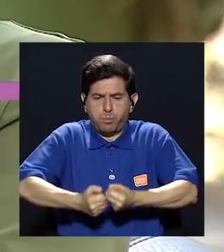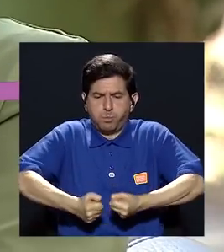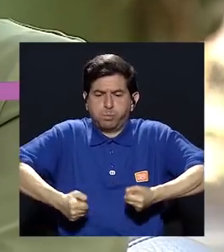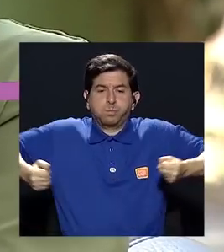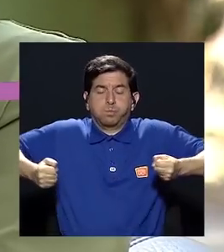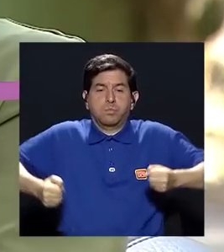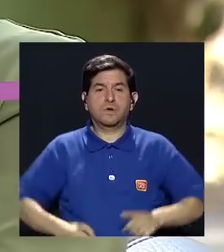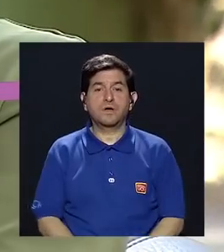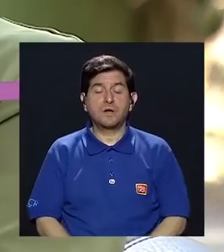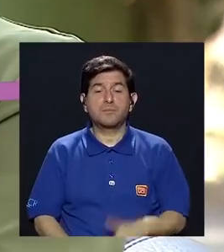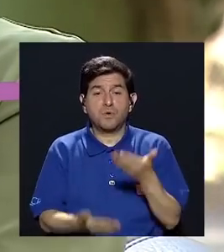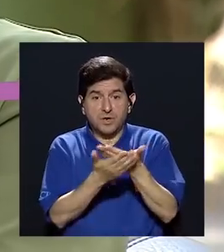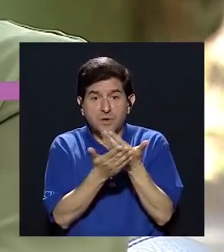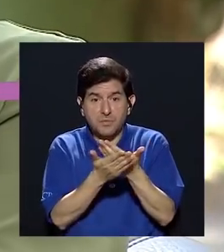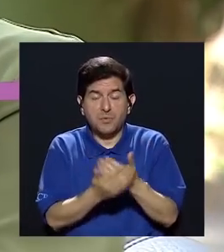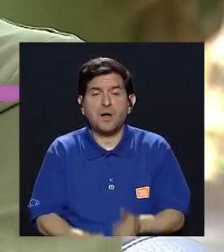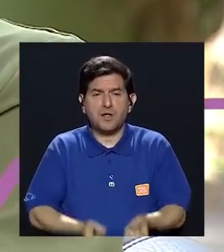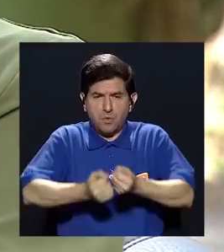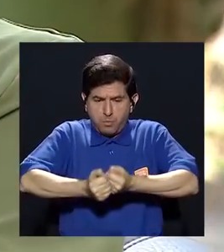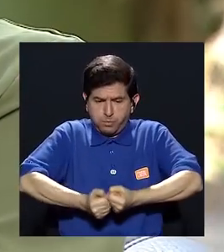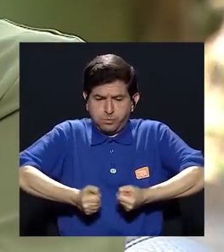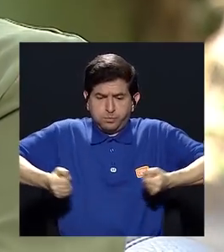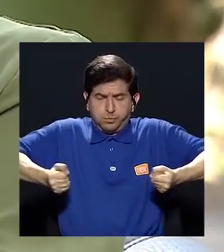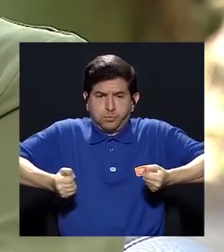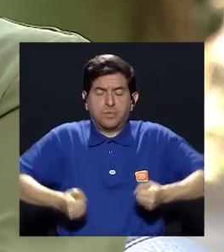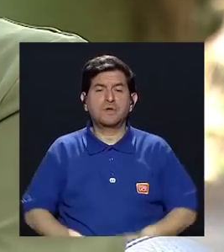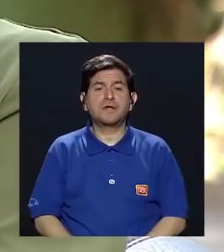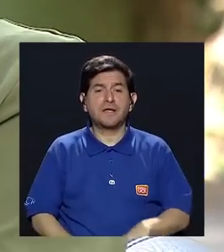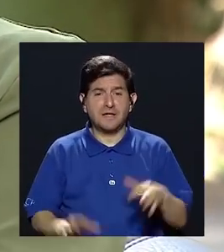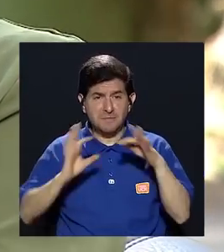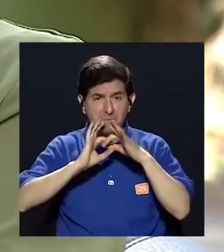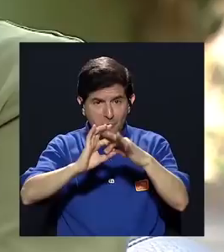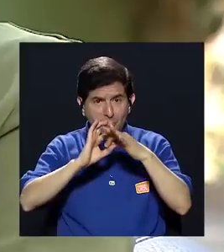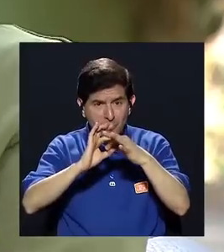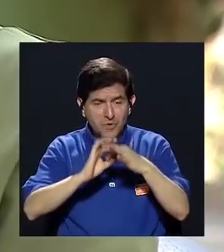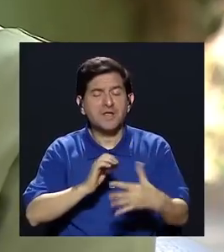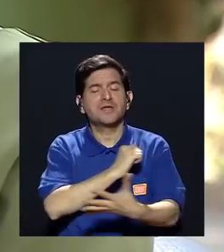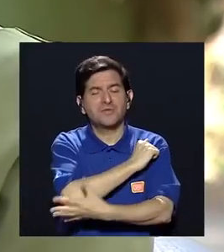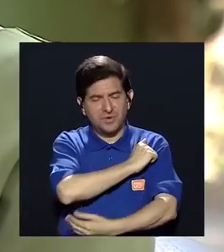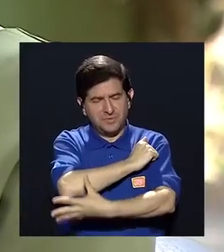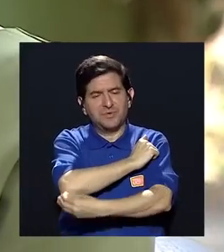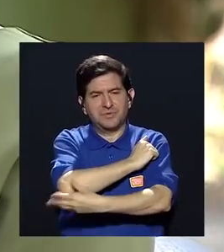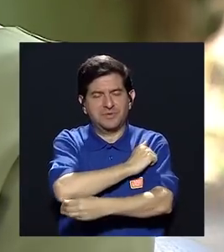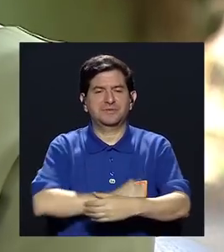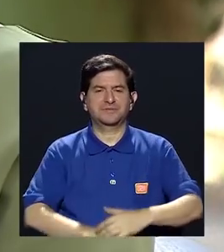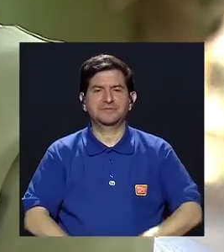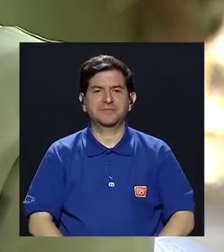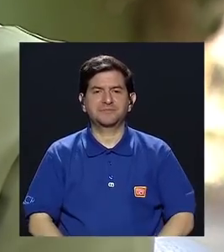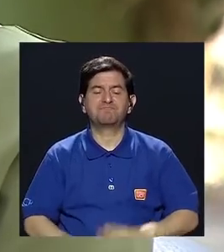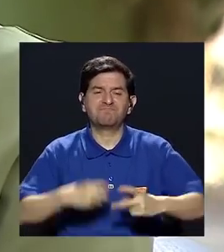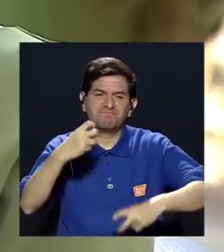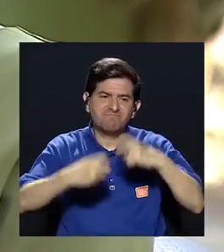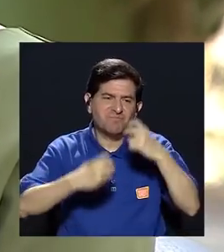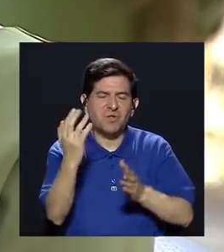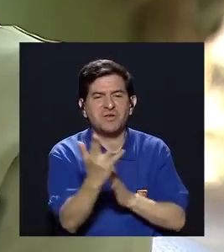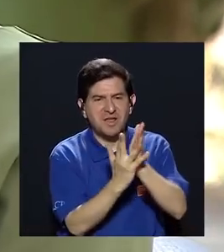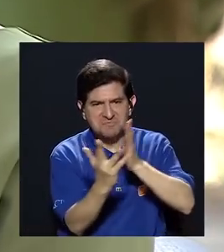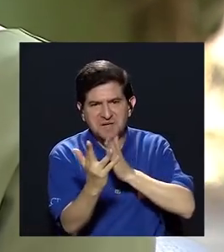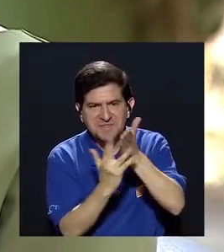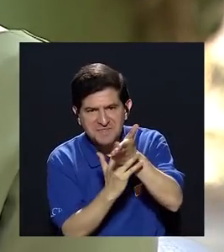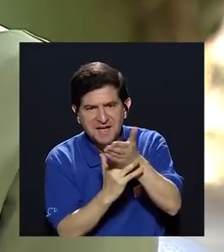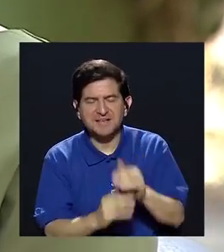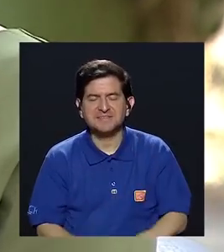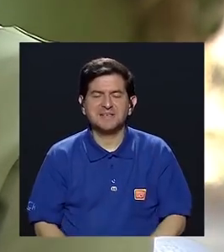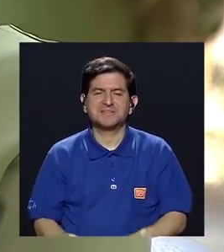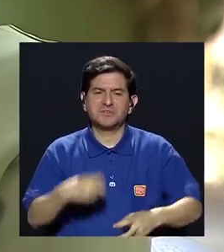obesidad, porque está demostrado que el sobrepeso y obesidad está altamente ligado a la pobreza, por problemas de acceso,